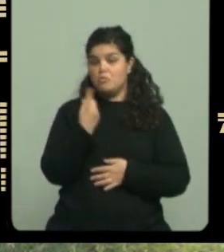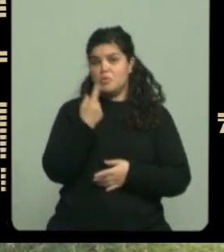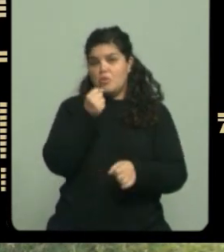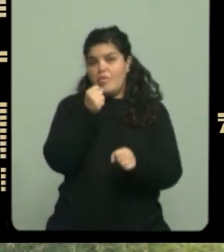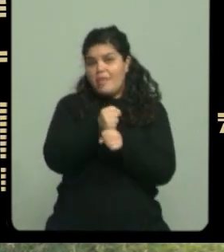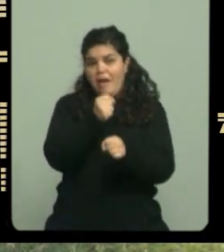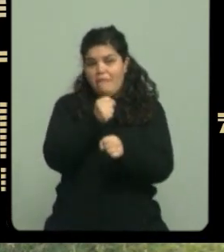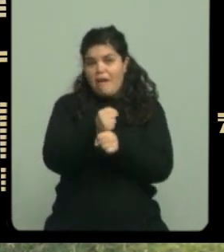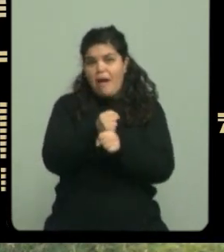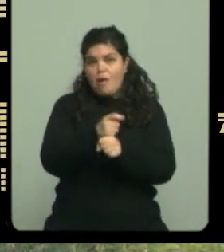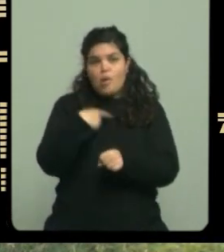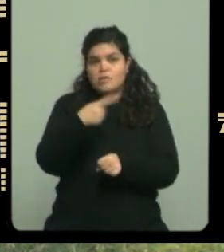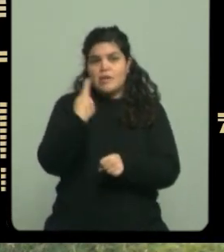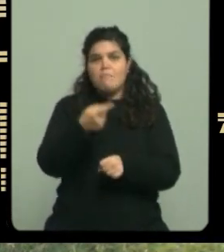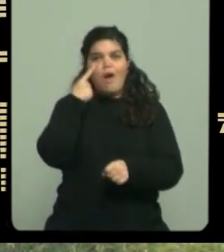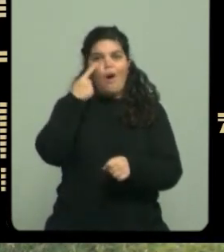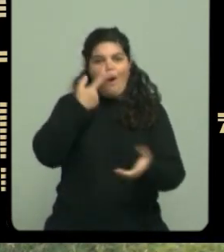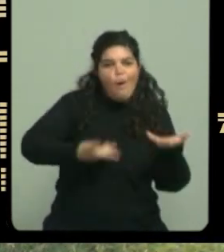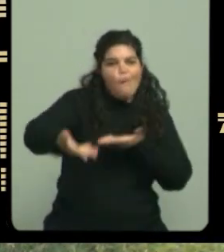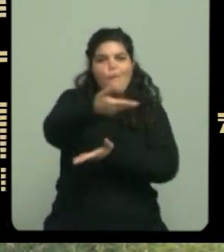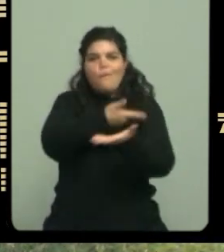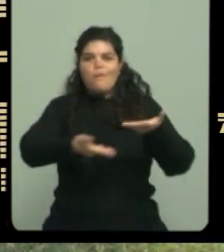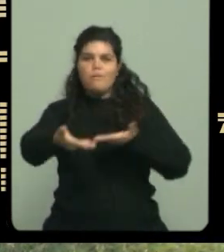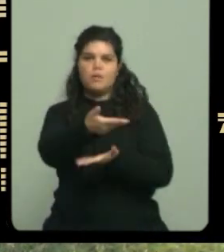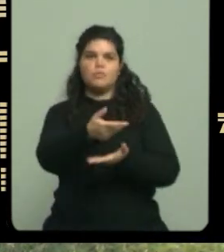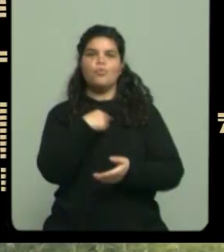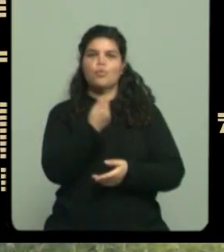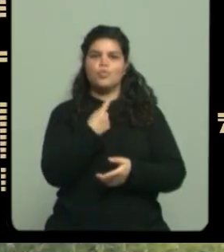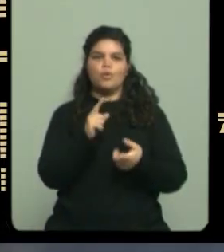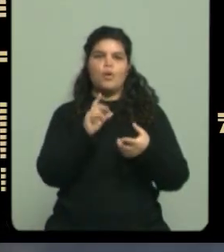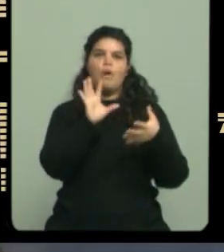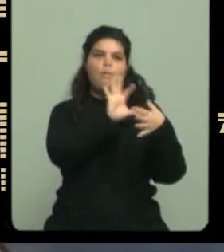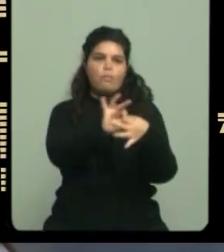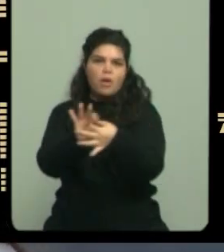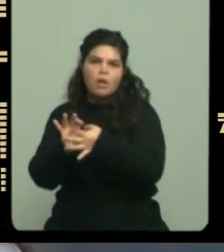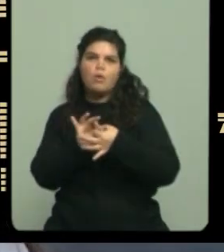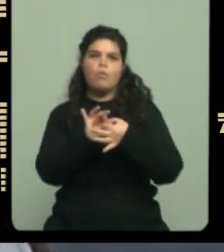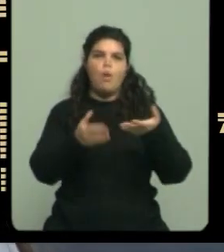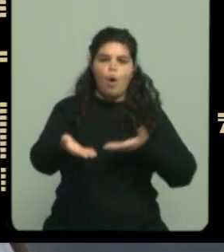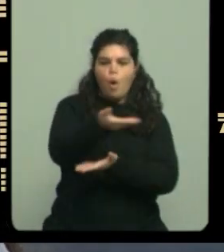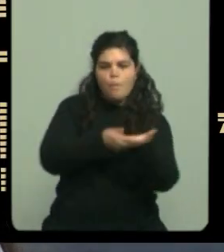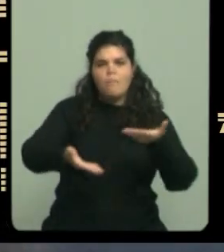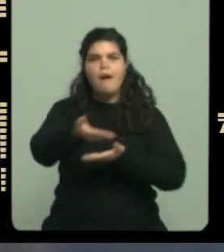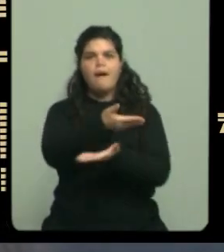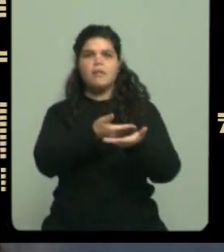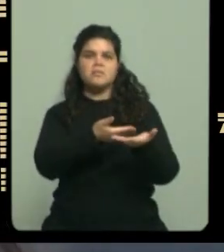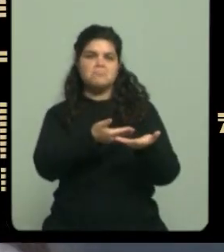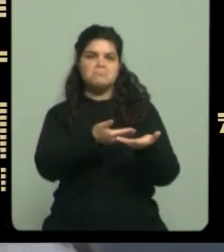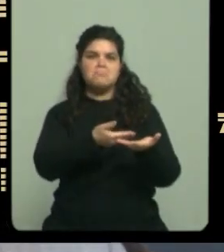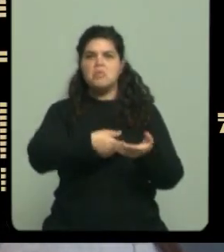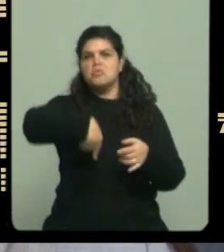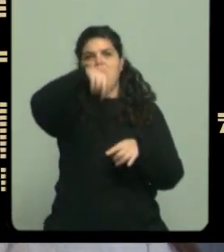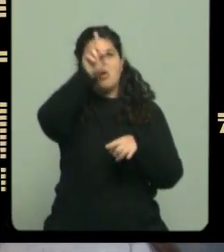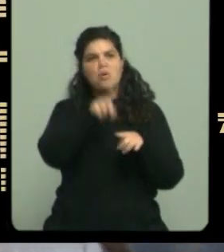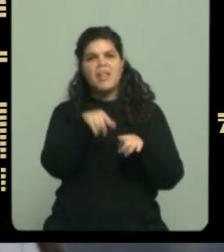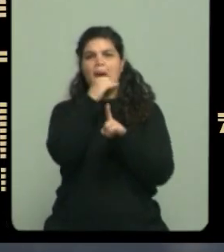trabajo convivimos. No solamente vamos a producir, sino que compartimos, tenemos vínculos y pasamos gran parte